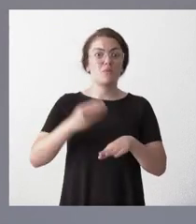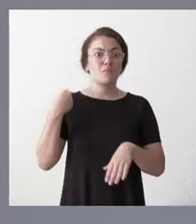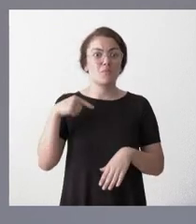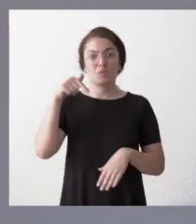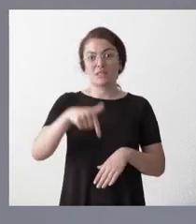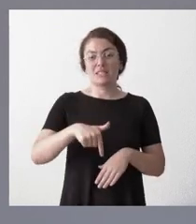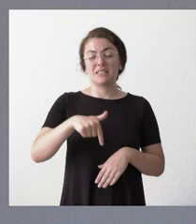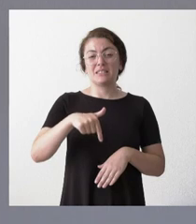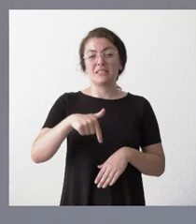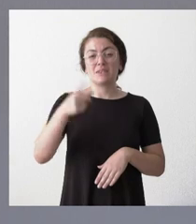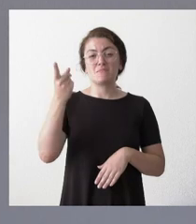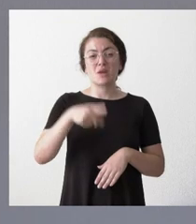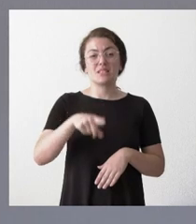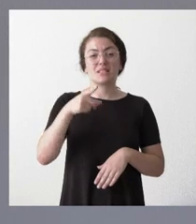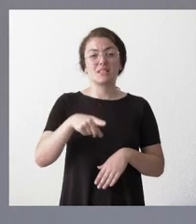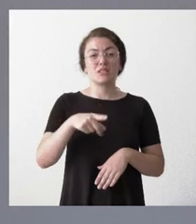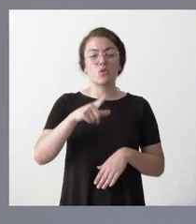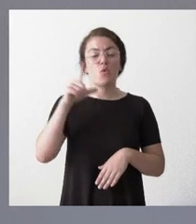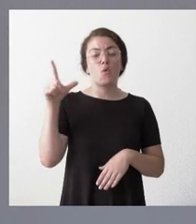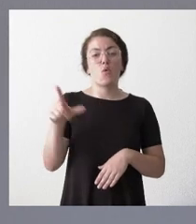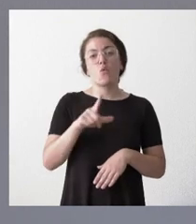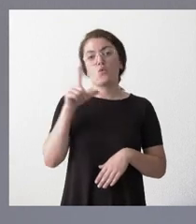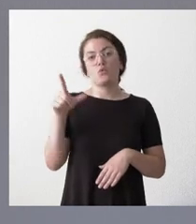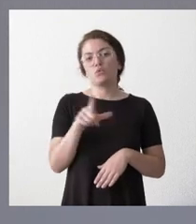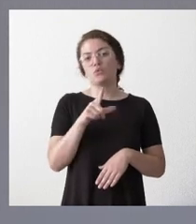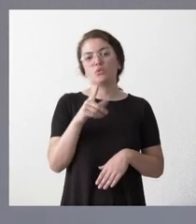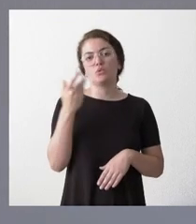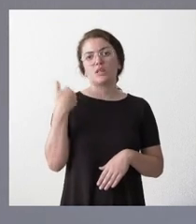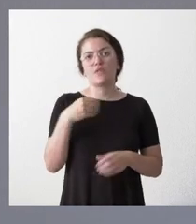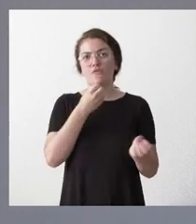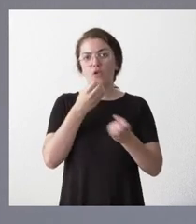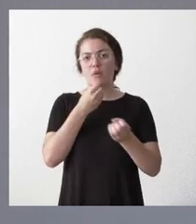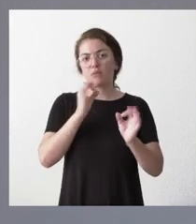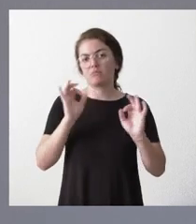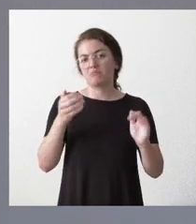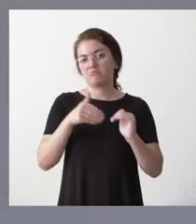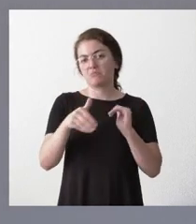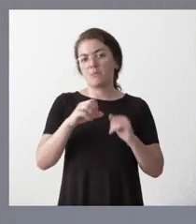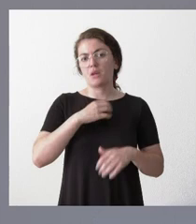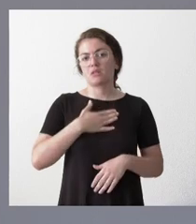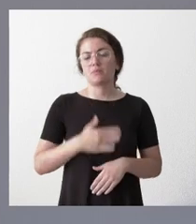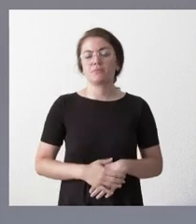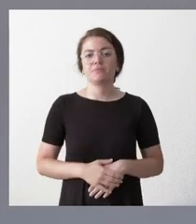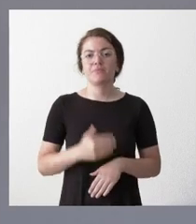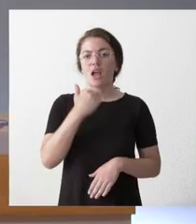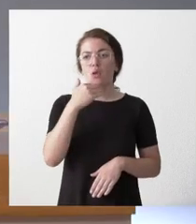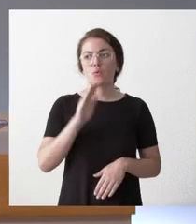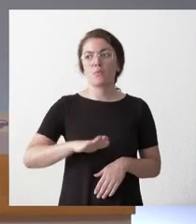mes de julio y se dará información en torno a la misma. ¿Alguna pregunta